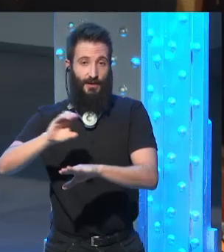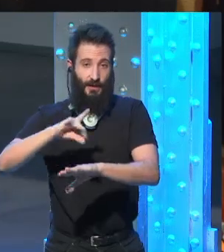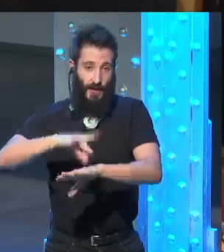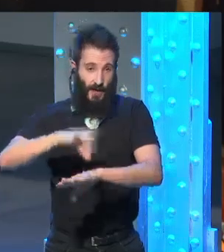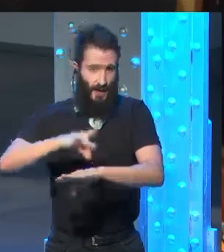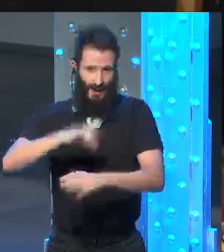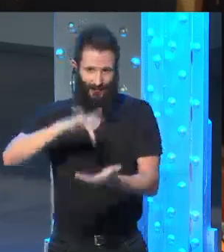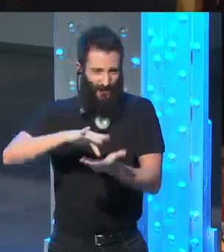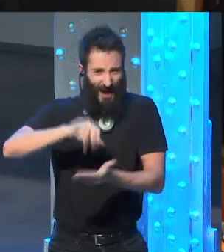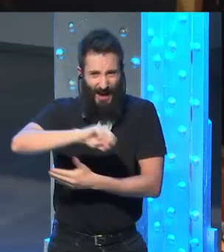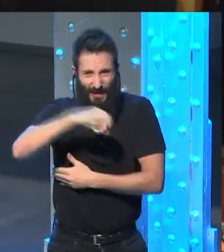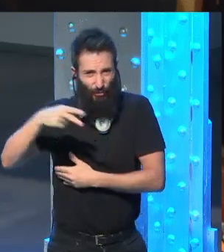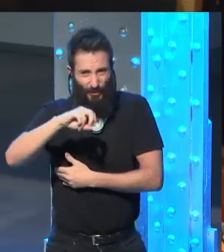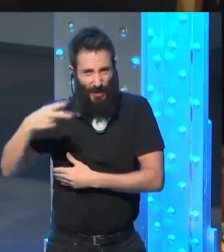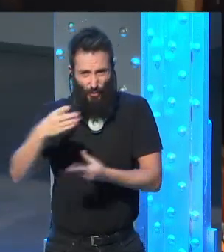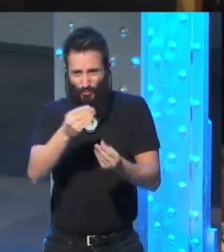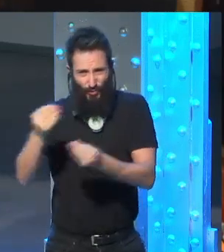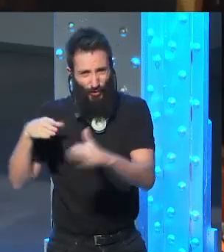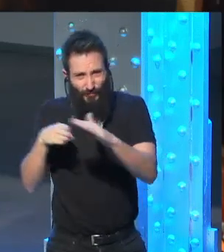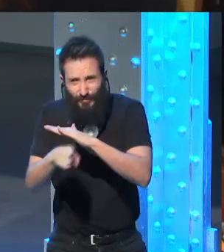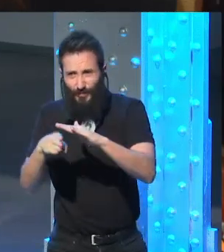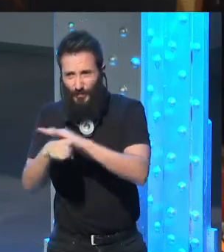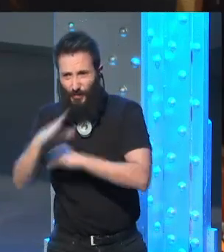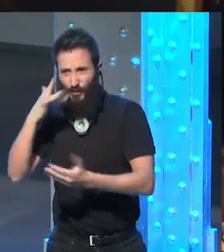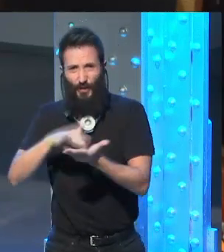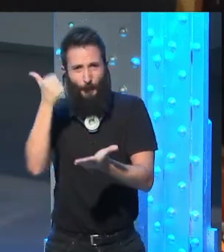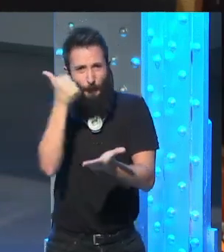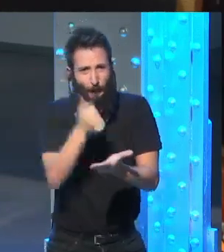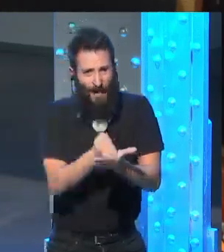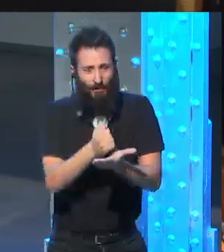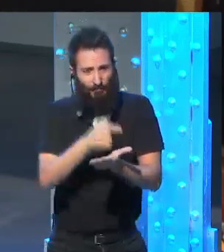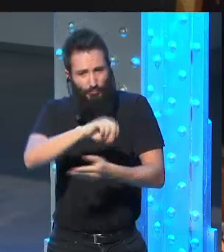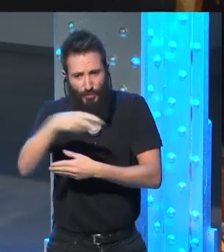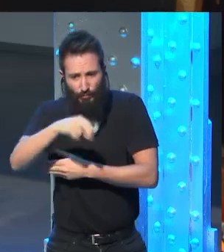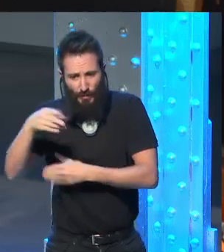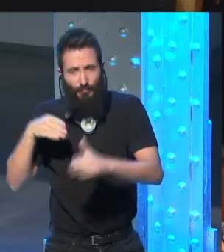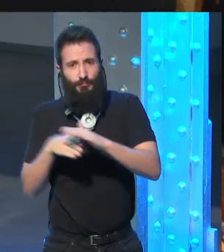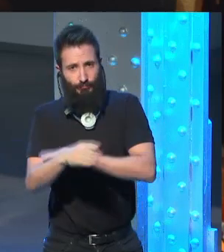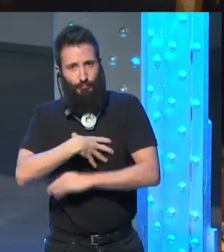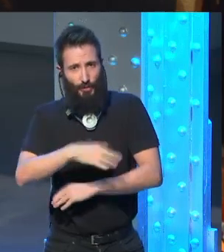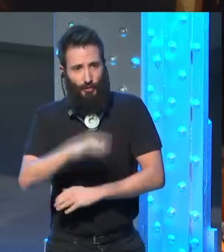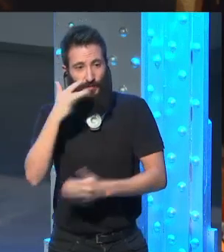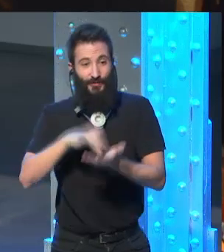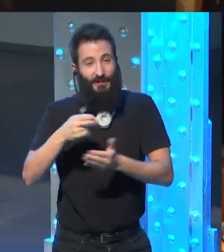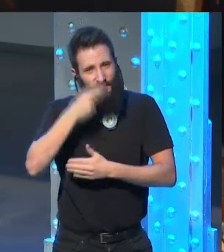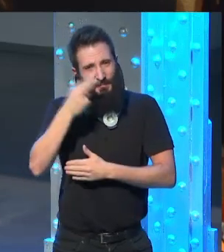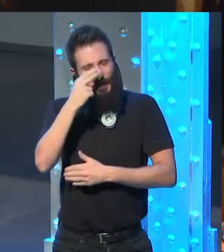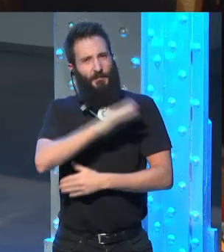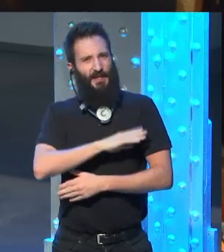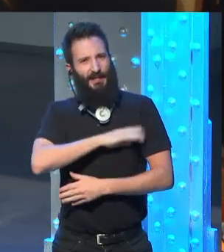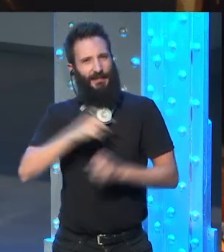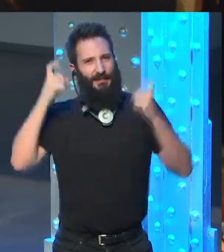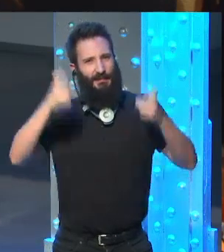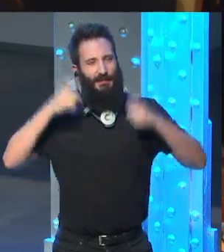a muchos resultados de trabajos que se habían hecho in vitro y... digamos que me interesaba mucho